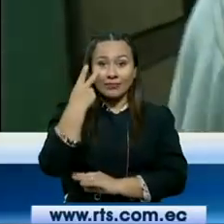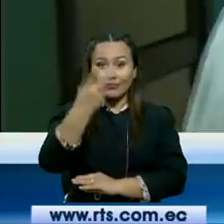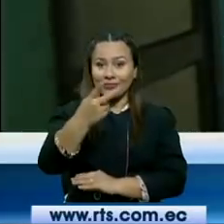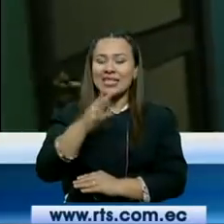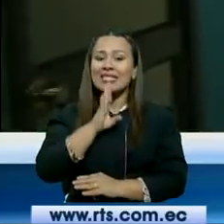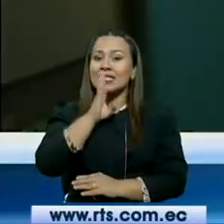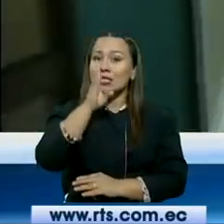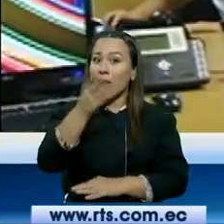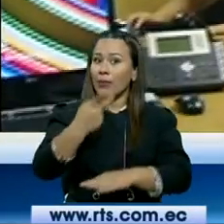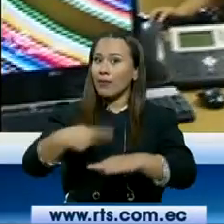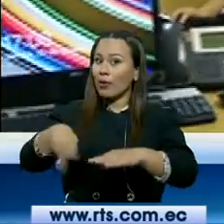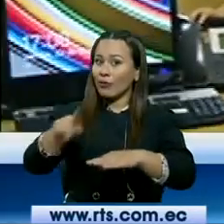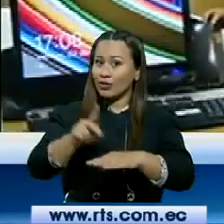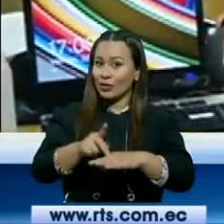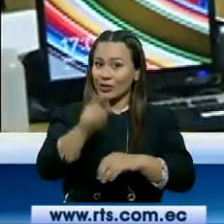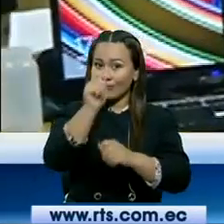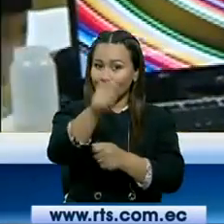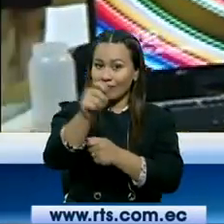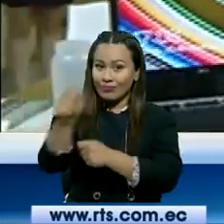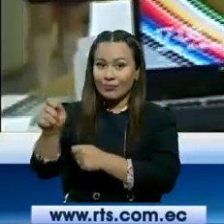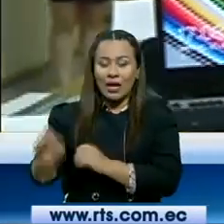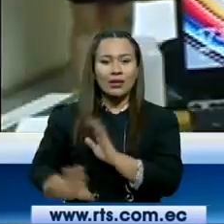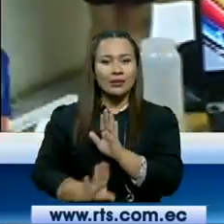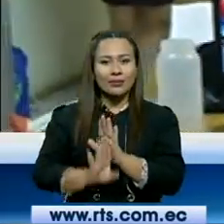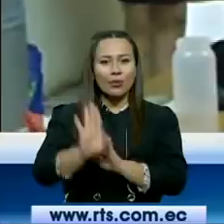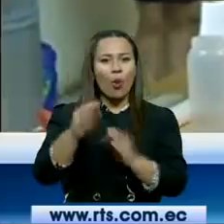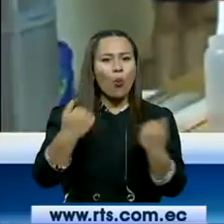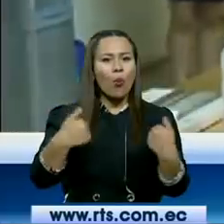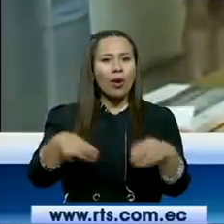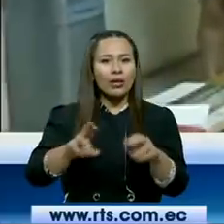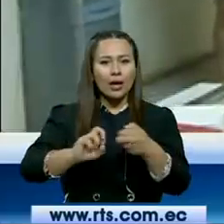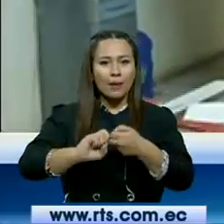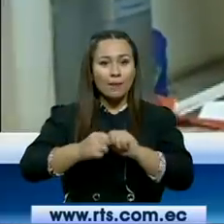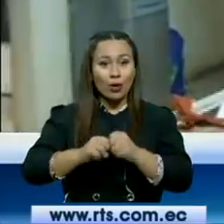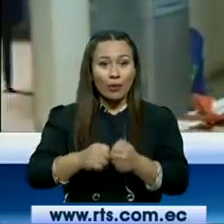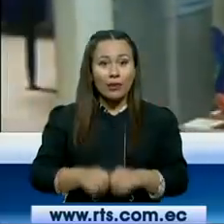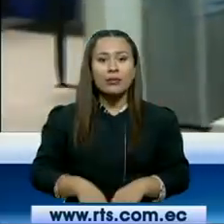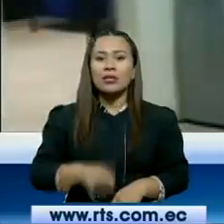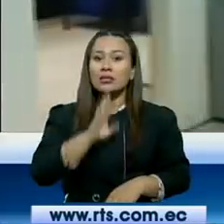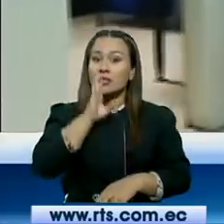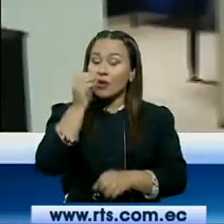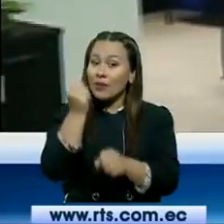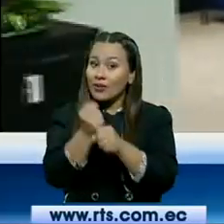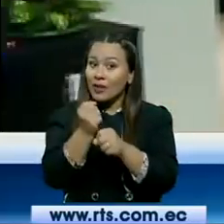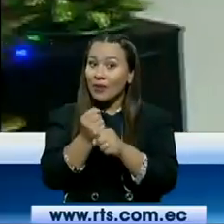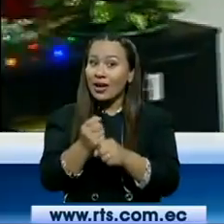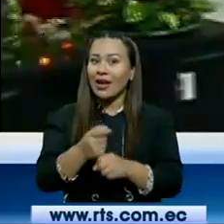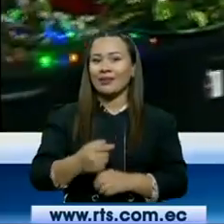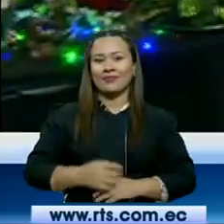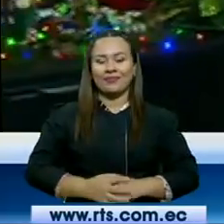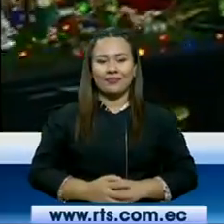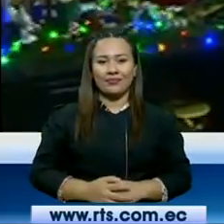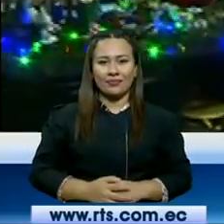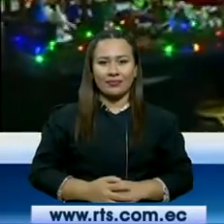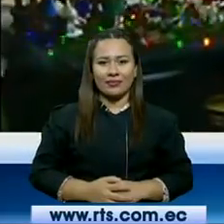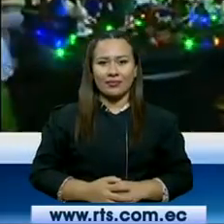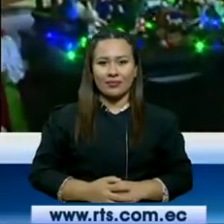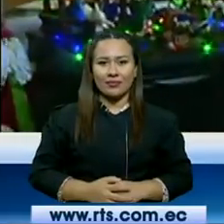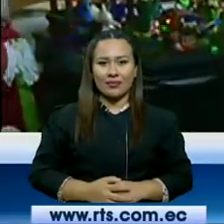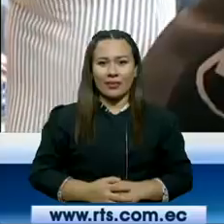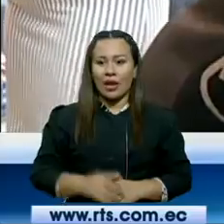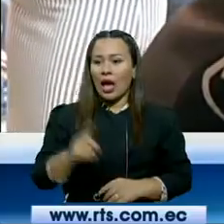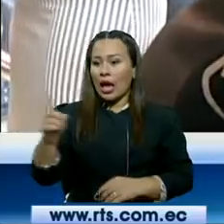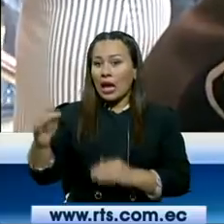siempre ser profesionales, superar cualquier adversidad y cumplir con la tarea encomendada a diario. Nadie es igual que el